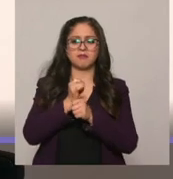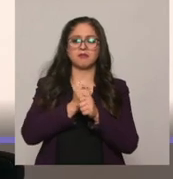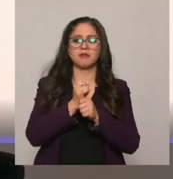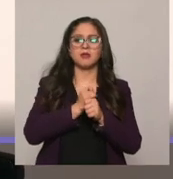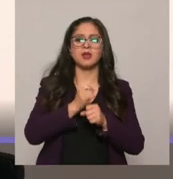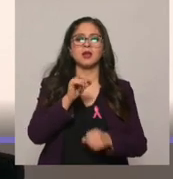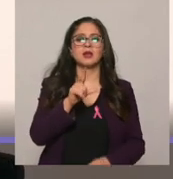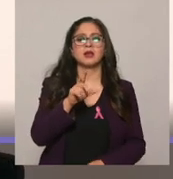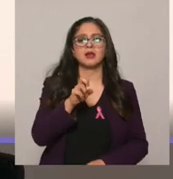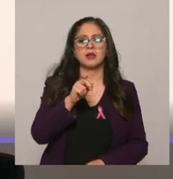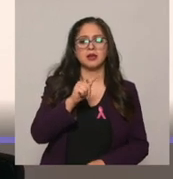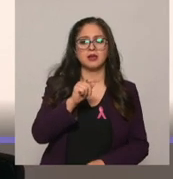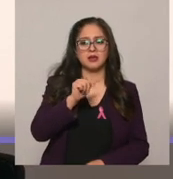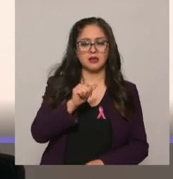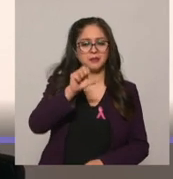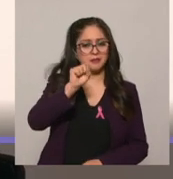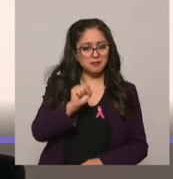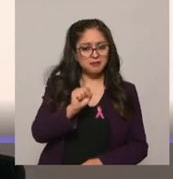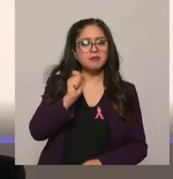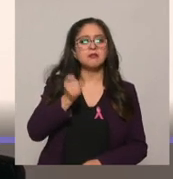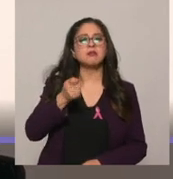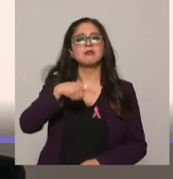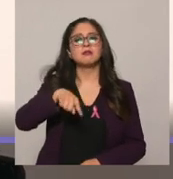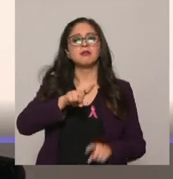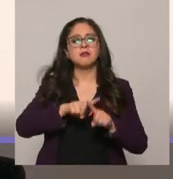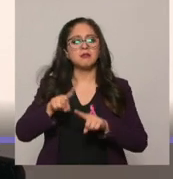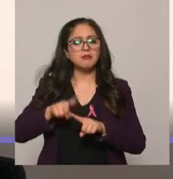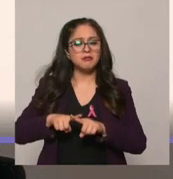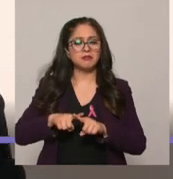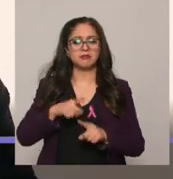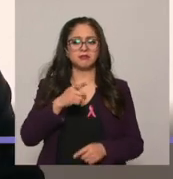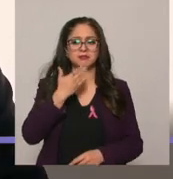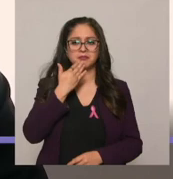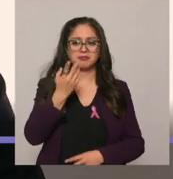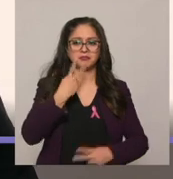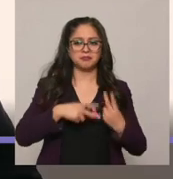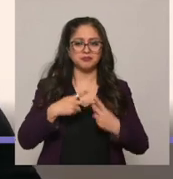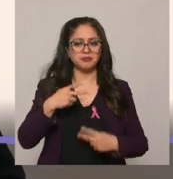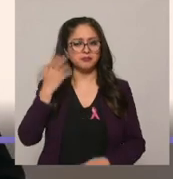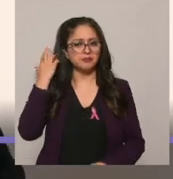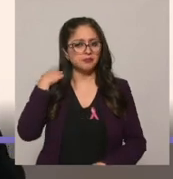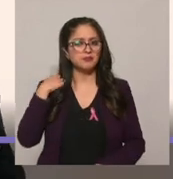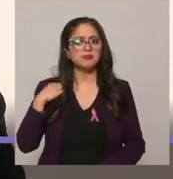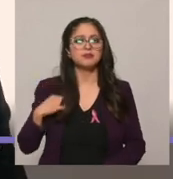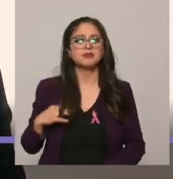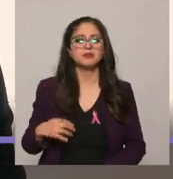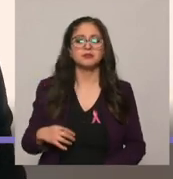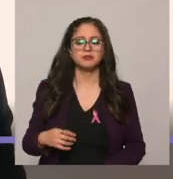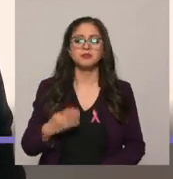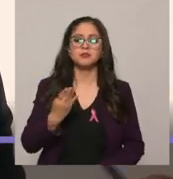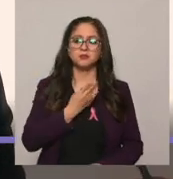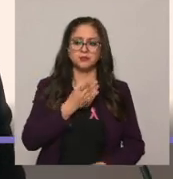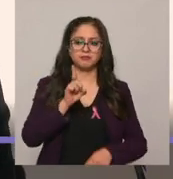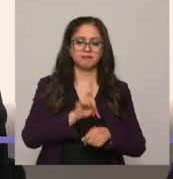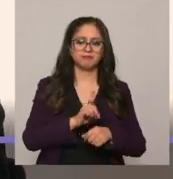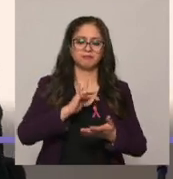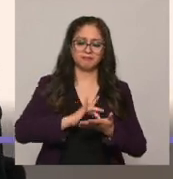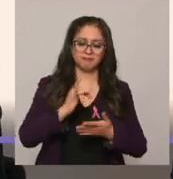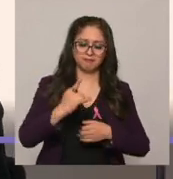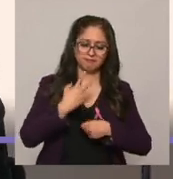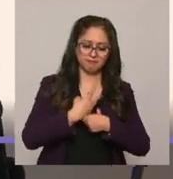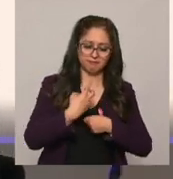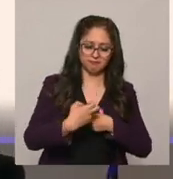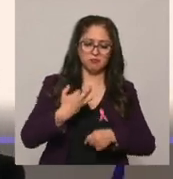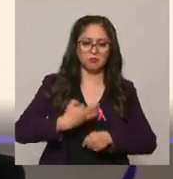Letra S, dedicado a SIDA, Cultura y Vida Cotidiana. AC, bienvenido. Muy buenos días, Mariana. Agradecemos la invitación a participar en